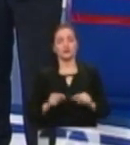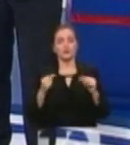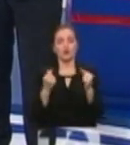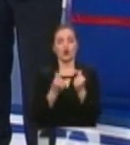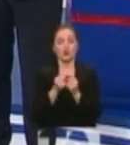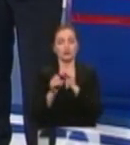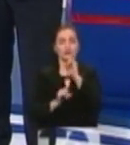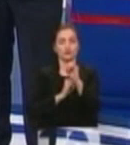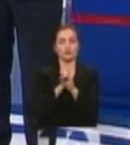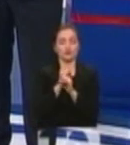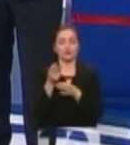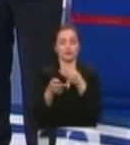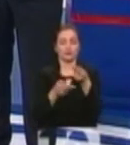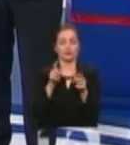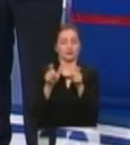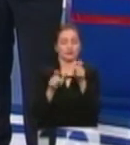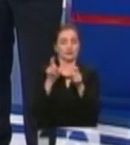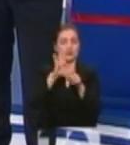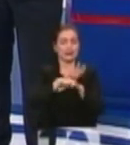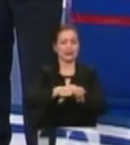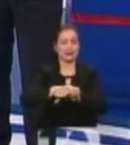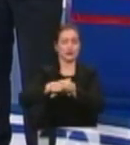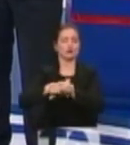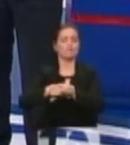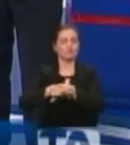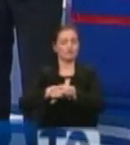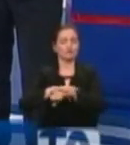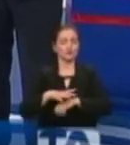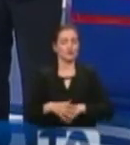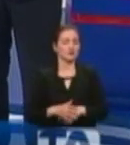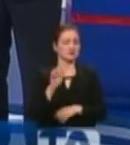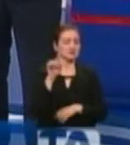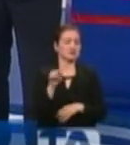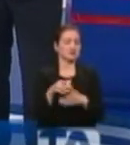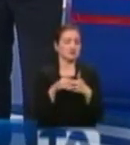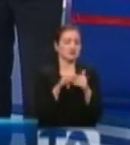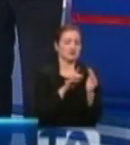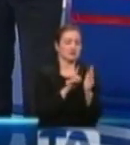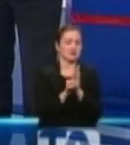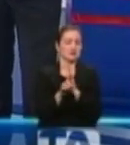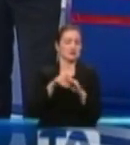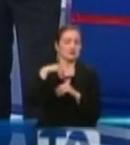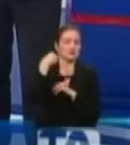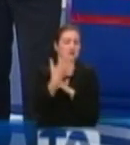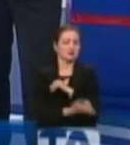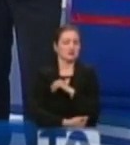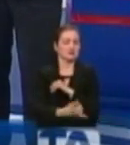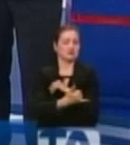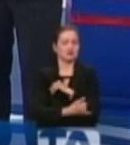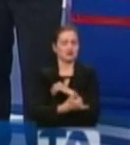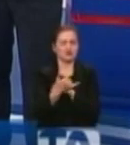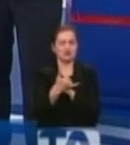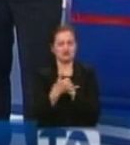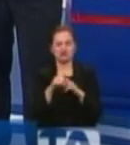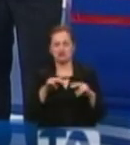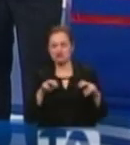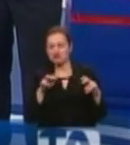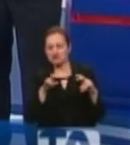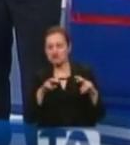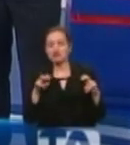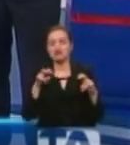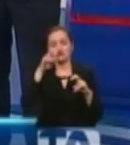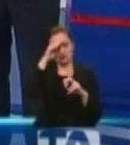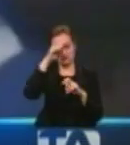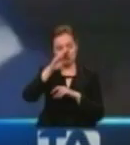banda internacional de tráfico de personas fue desarticulada. Miles de dólares en depósitos fuera del país fueron detectados en las investigaciones de la